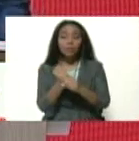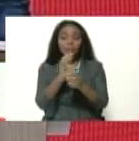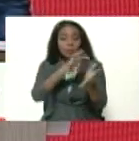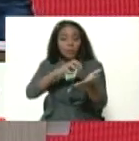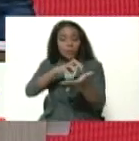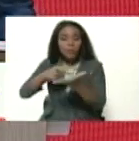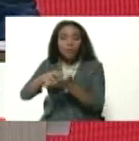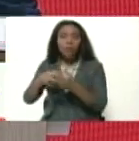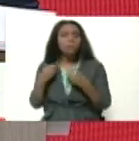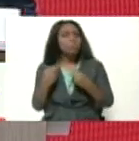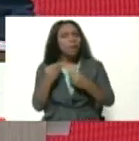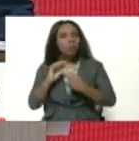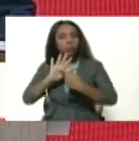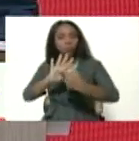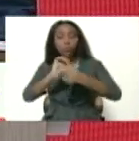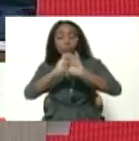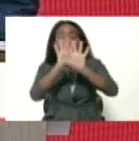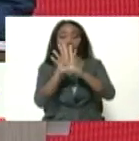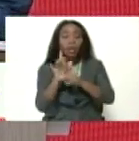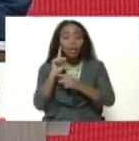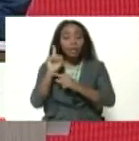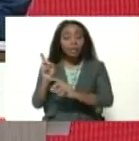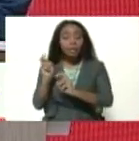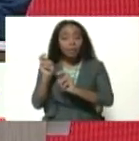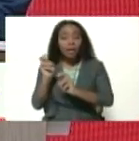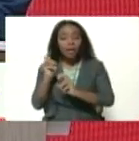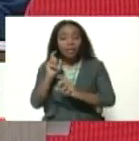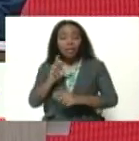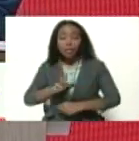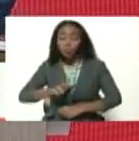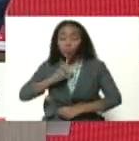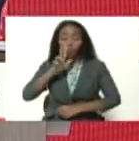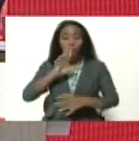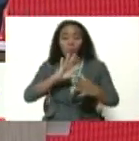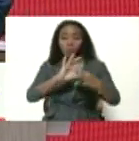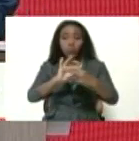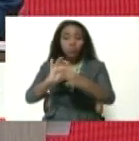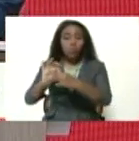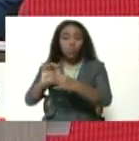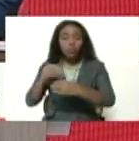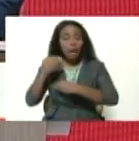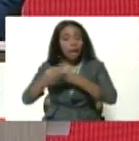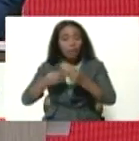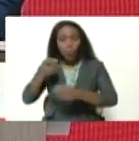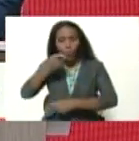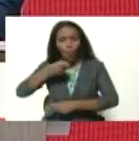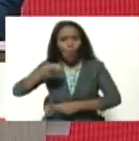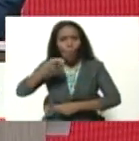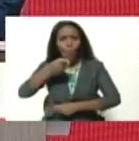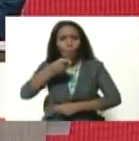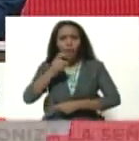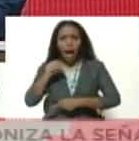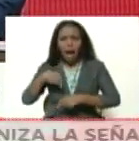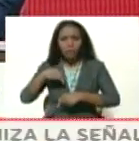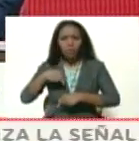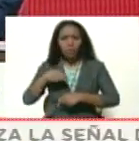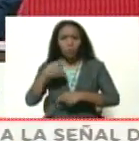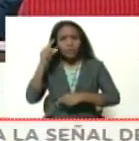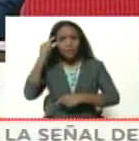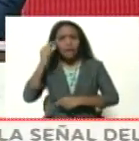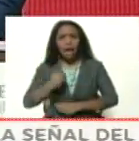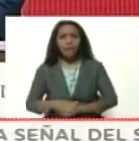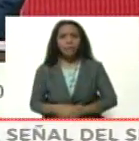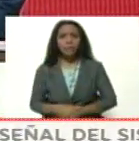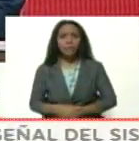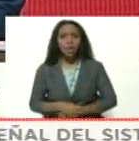para develar la madeja de la terrible conspiración que se estaba buscando perpetrar justamente en estos días. No